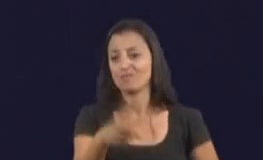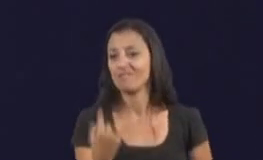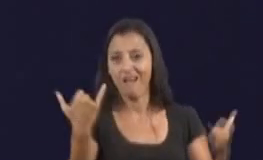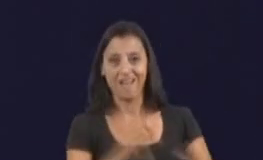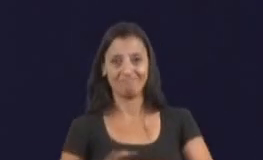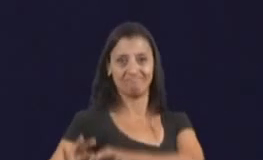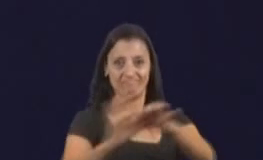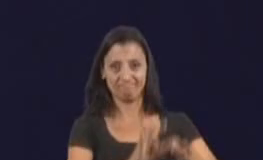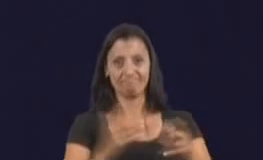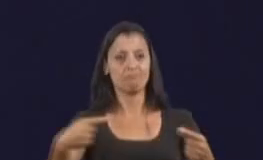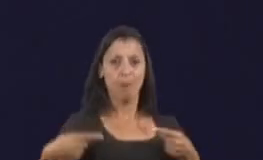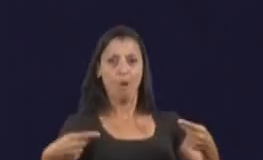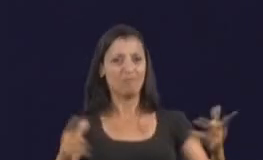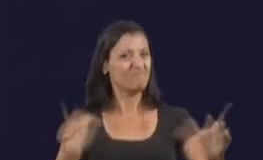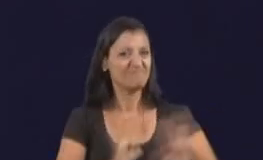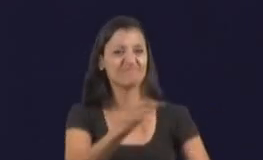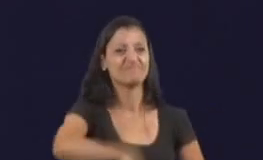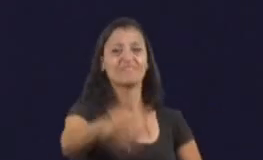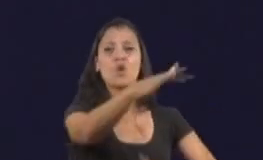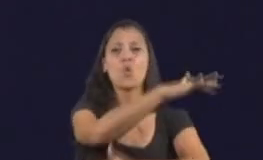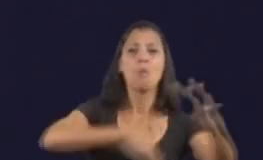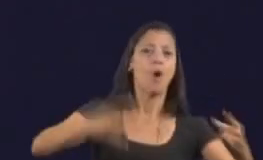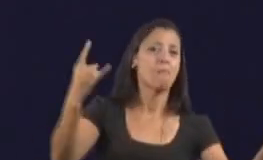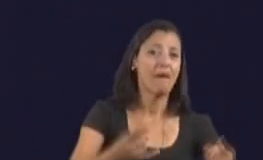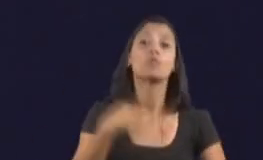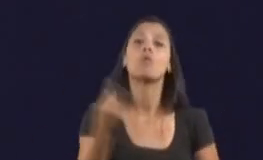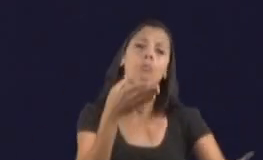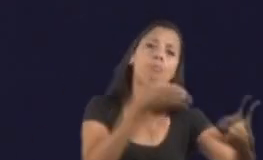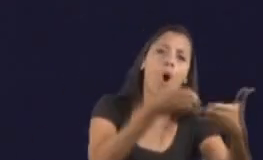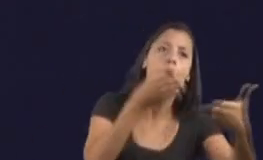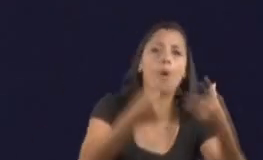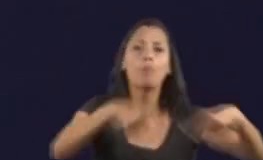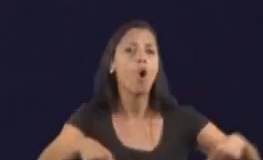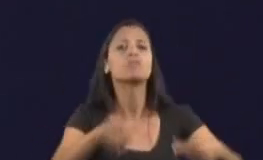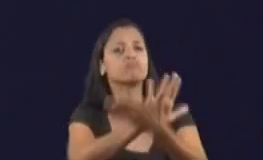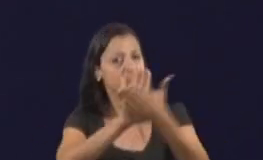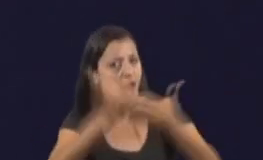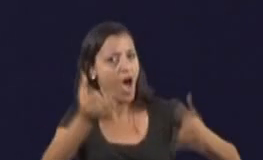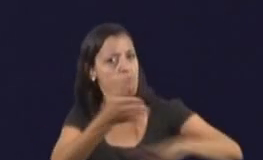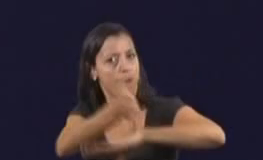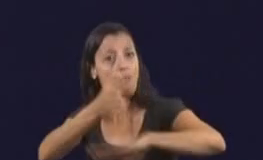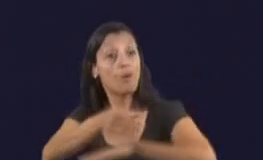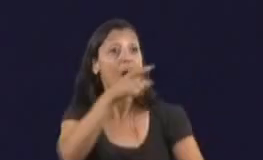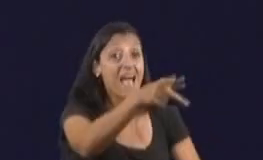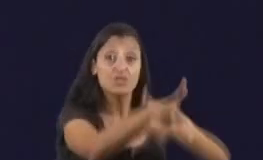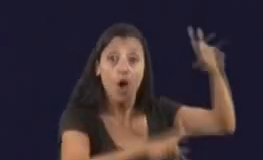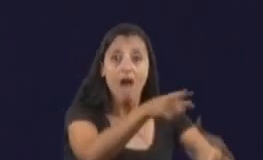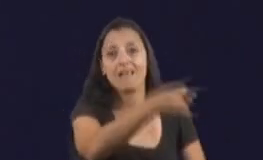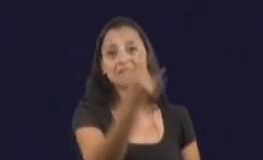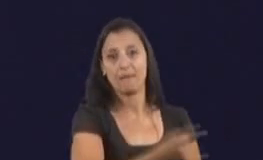tenido ante la infinita adversidad que también hemos atravesado. Así que no, eso es una fake news. Con